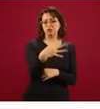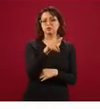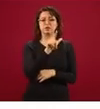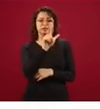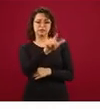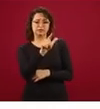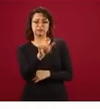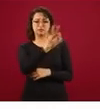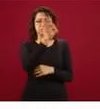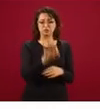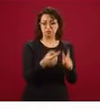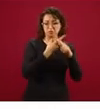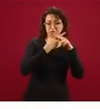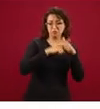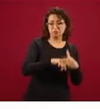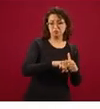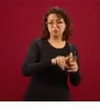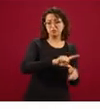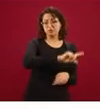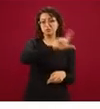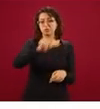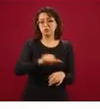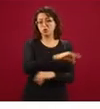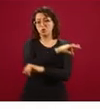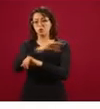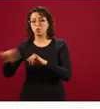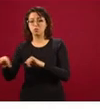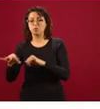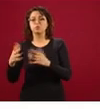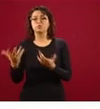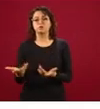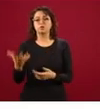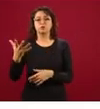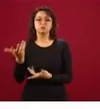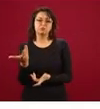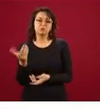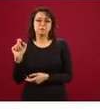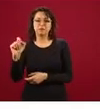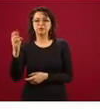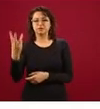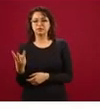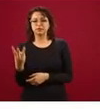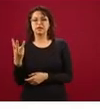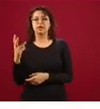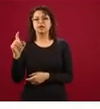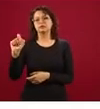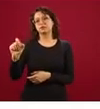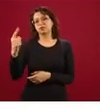14-17% del mercado, acabaron teniendo un quinto del mercado cada una de ellas.